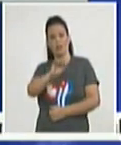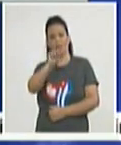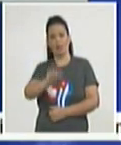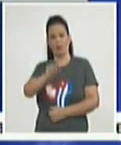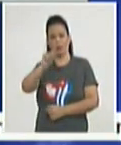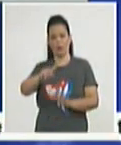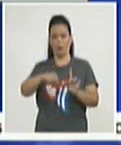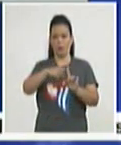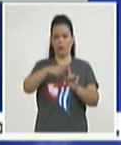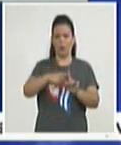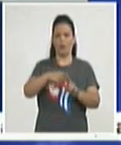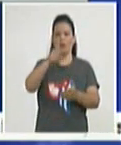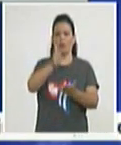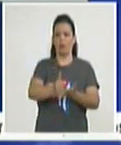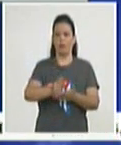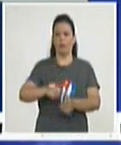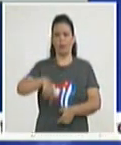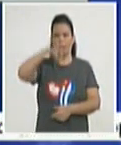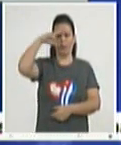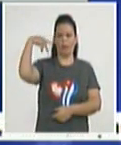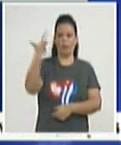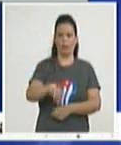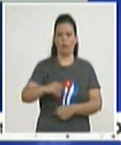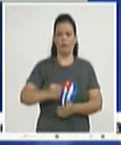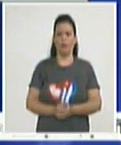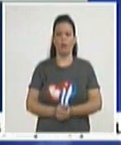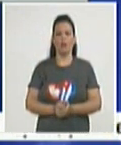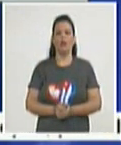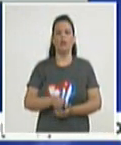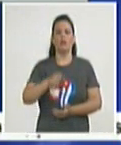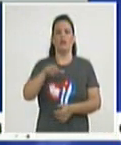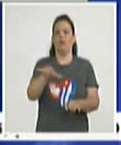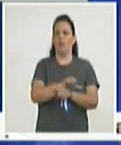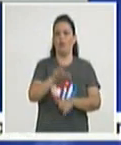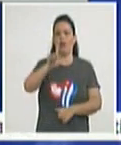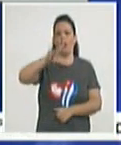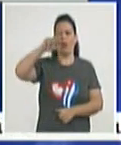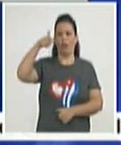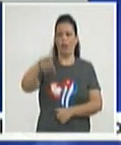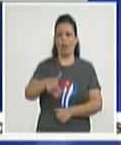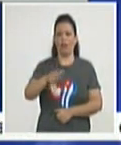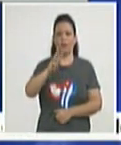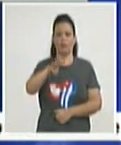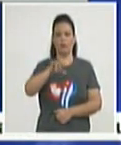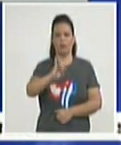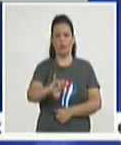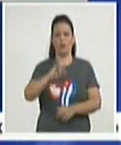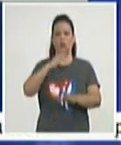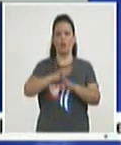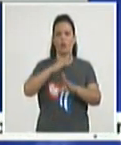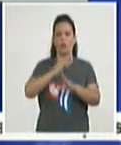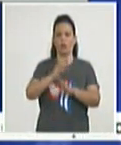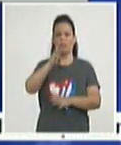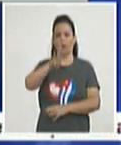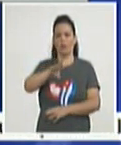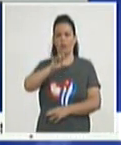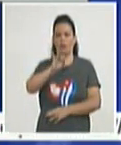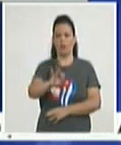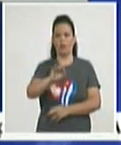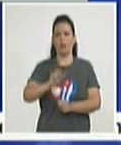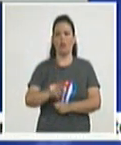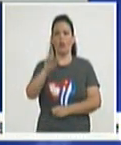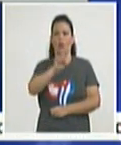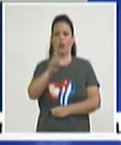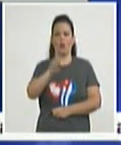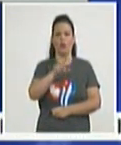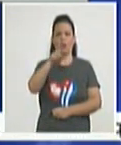igual que Palmira. Le sigue Lajas 36, Cruces 27, Cumanayagua 26, Rodas